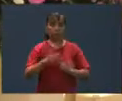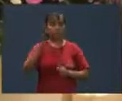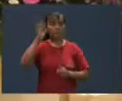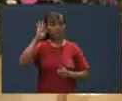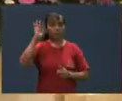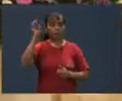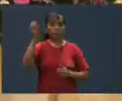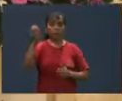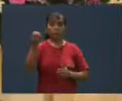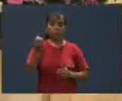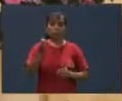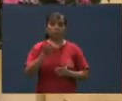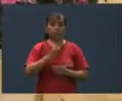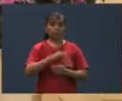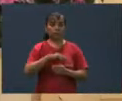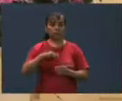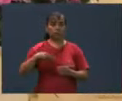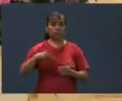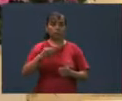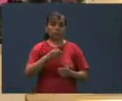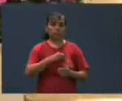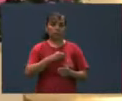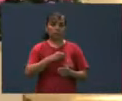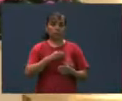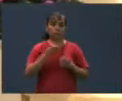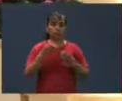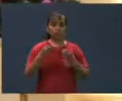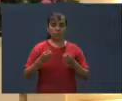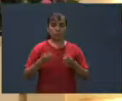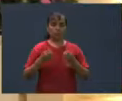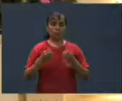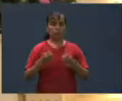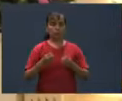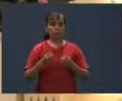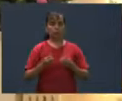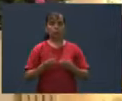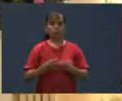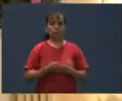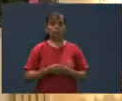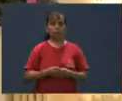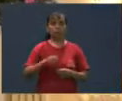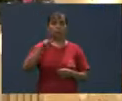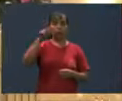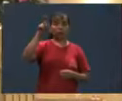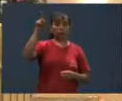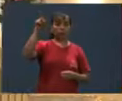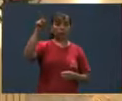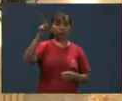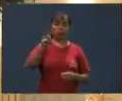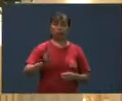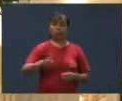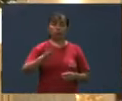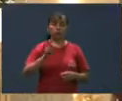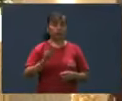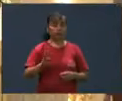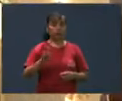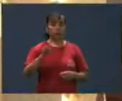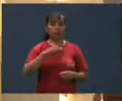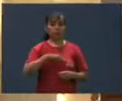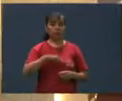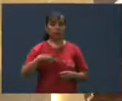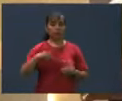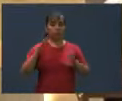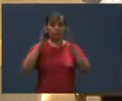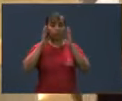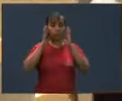escuchas, porque nos quieres mucho. Tú que